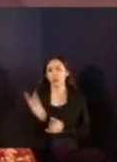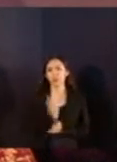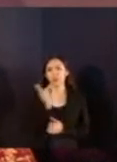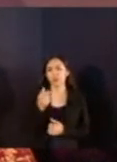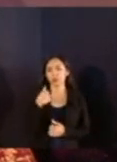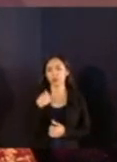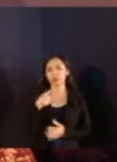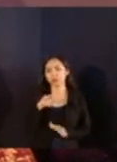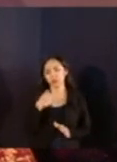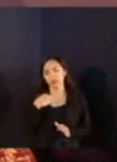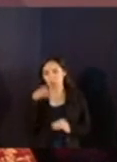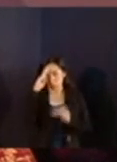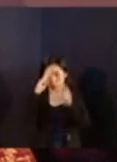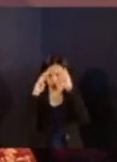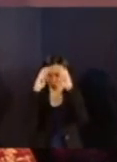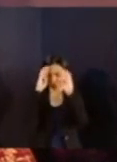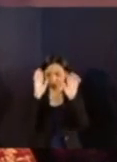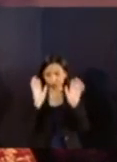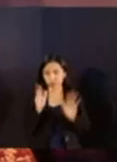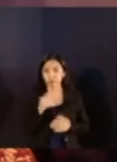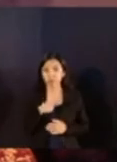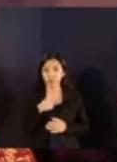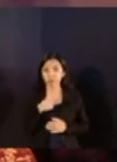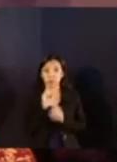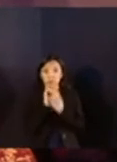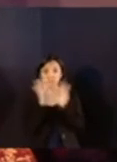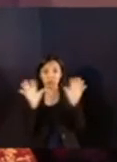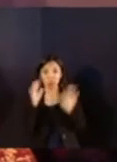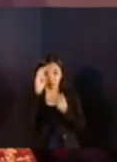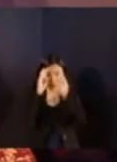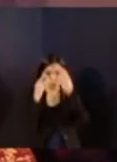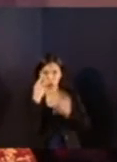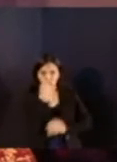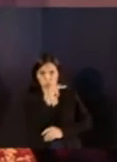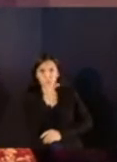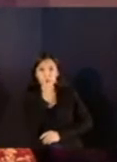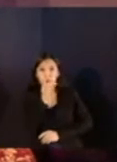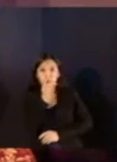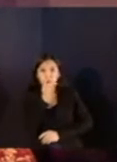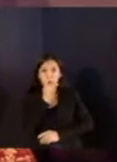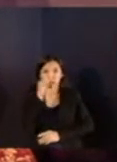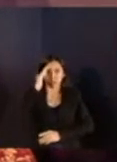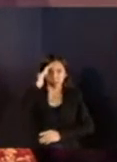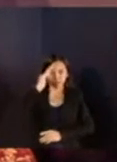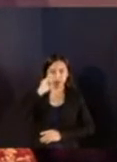la dimensión de su señor padre, José Vasconcelos,